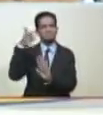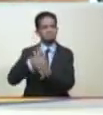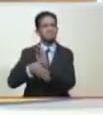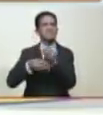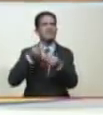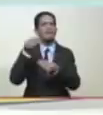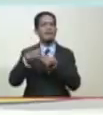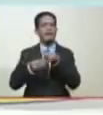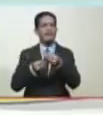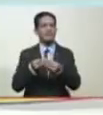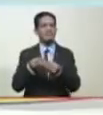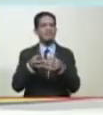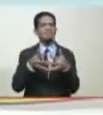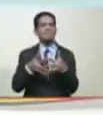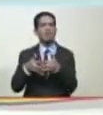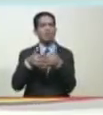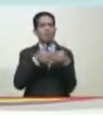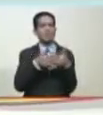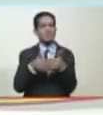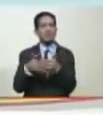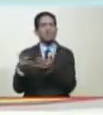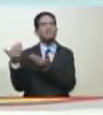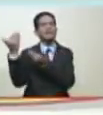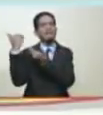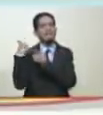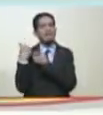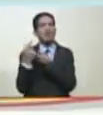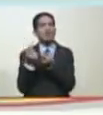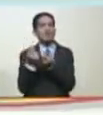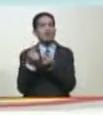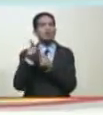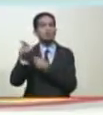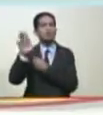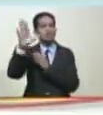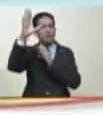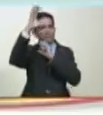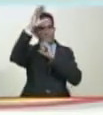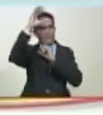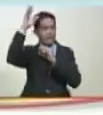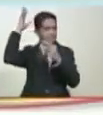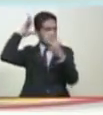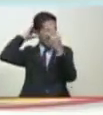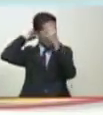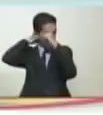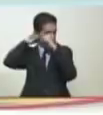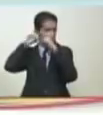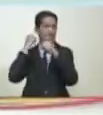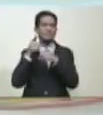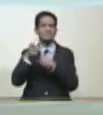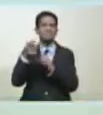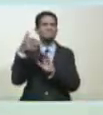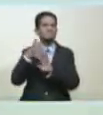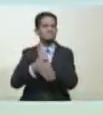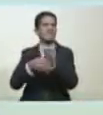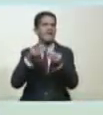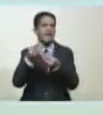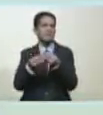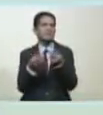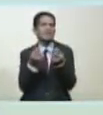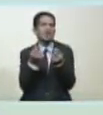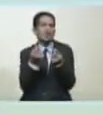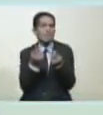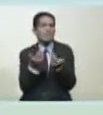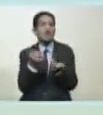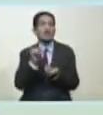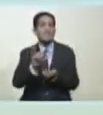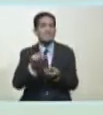militar del encargado de negocio de Estados Unidos y su embajada, de la conspiración en el campo económico y